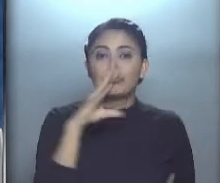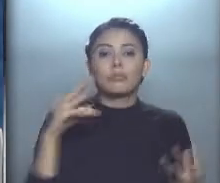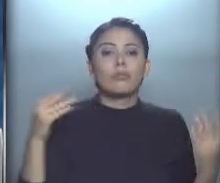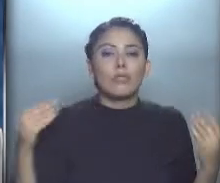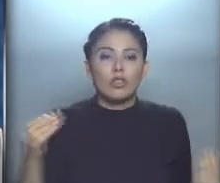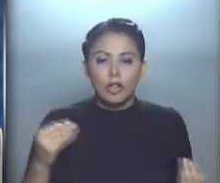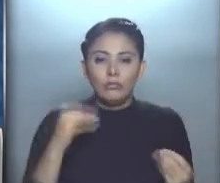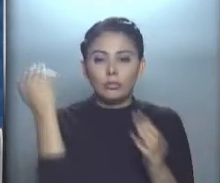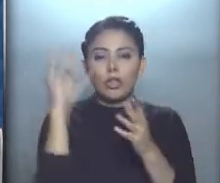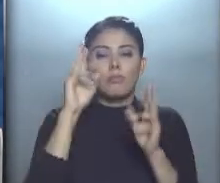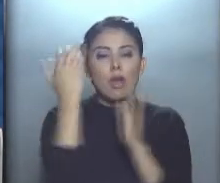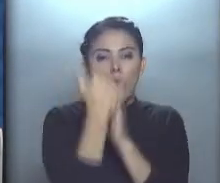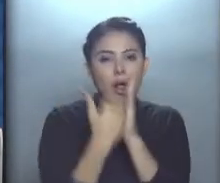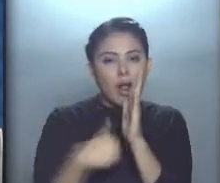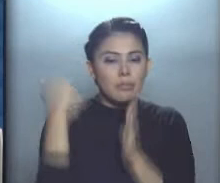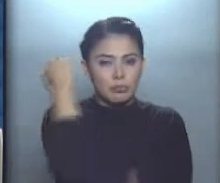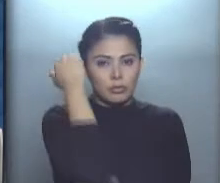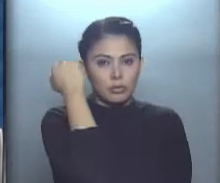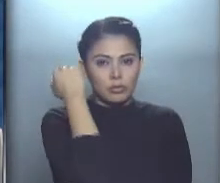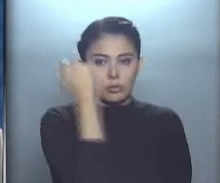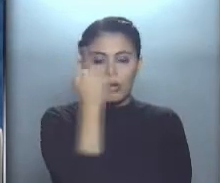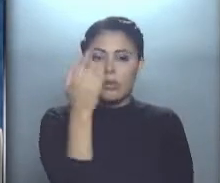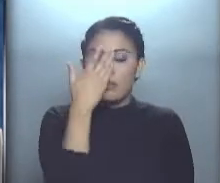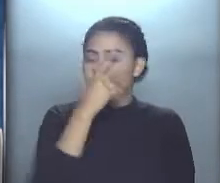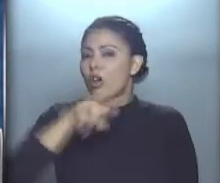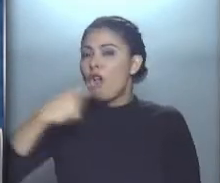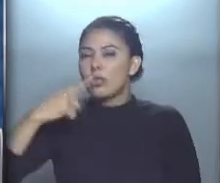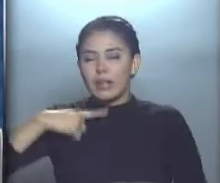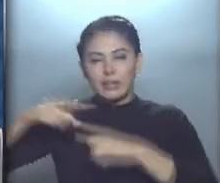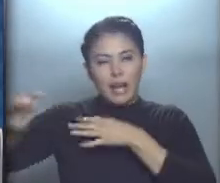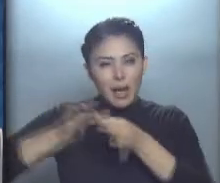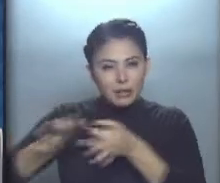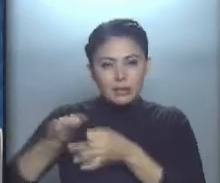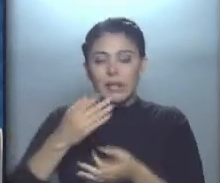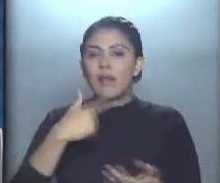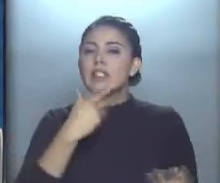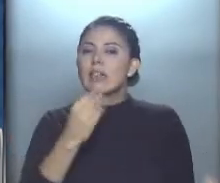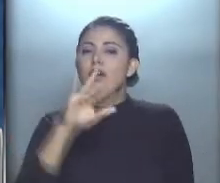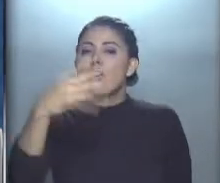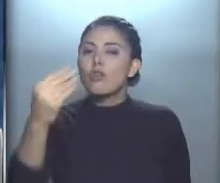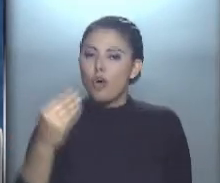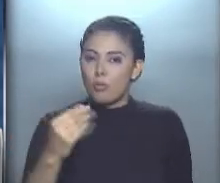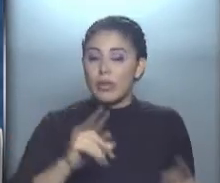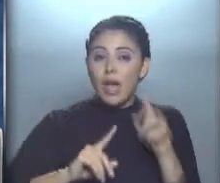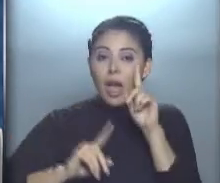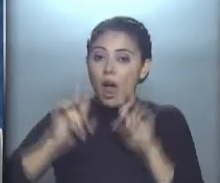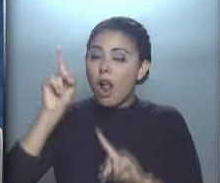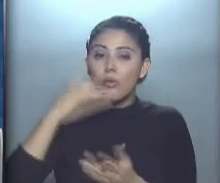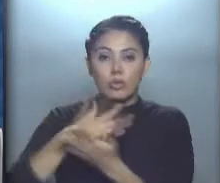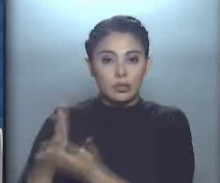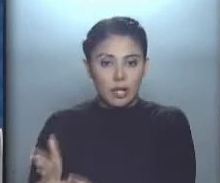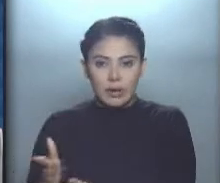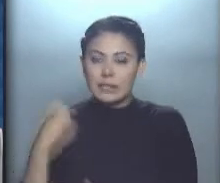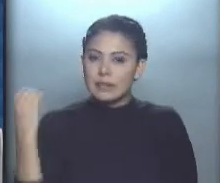o del programa macroeconómico, hay maniobras especulativas y acciones especulativas de parte de determinado tipo de actores